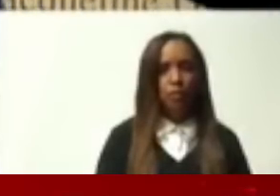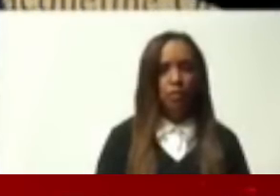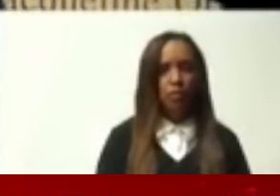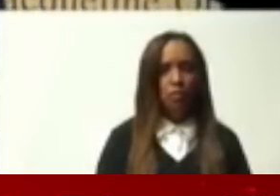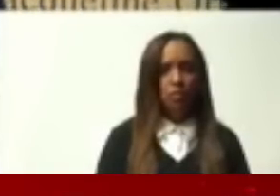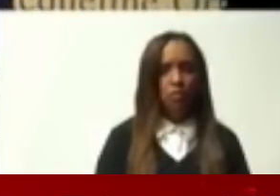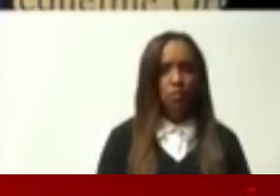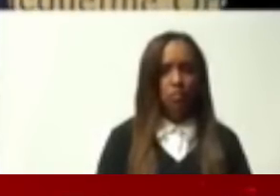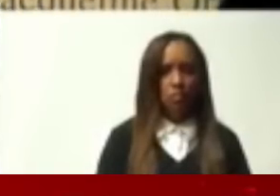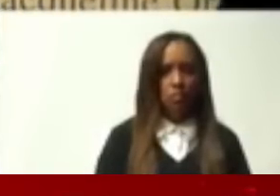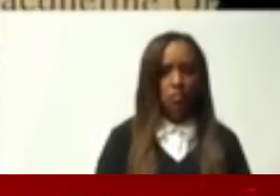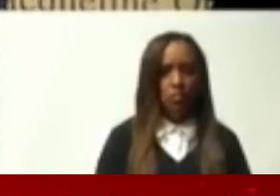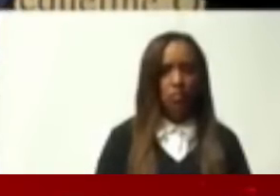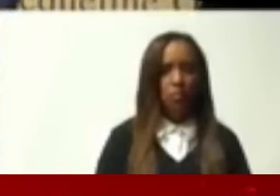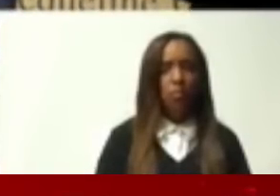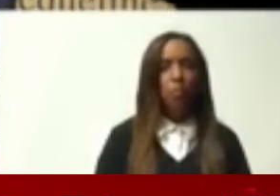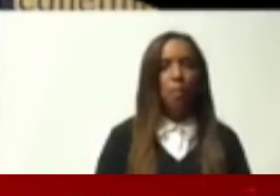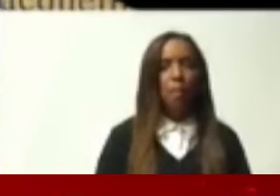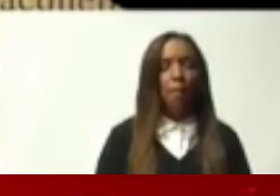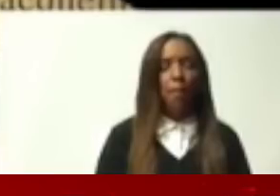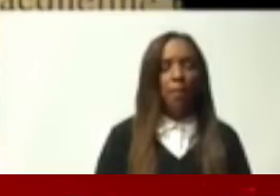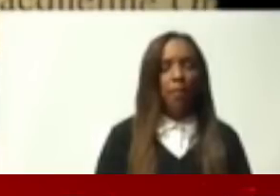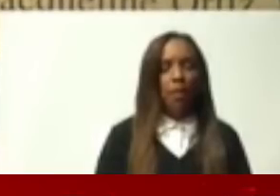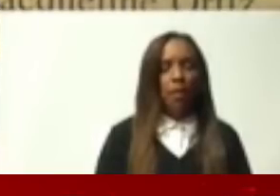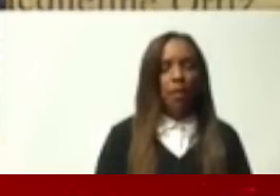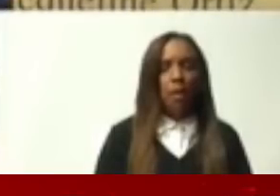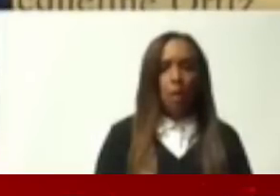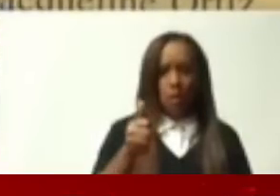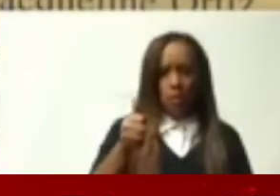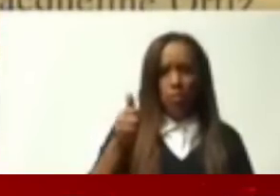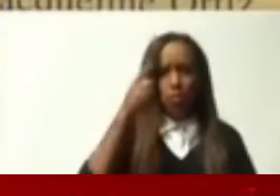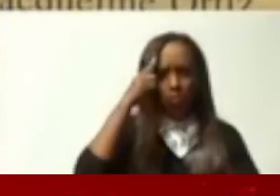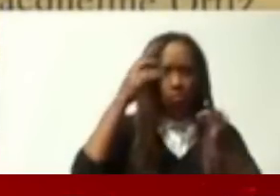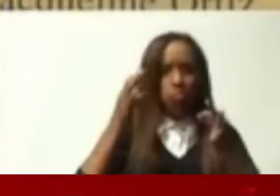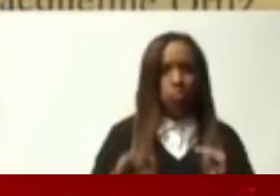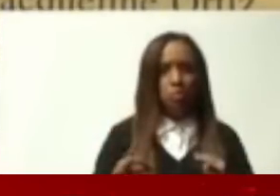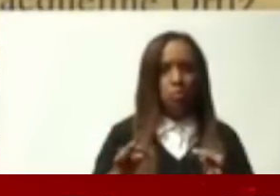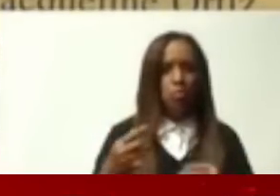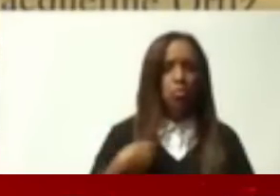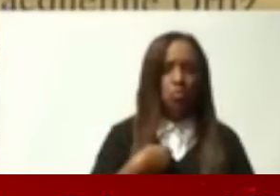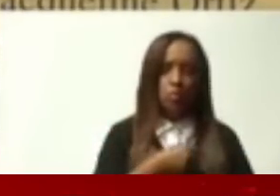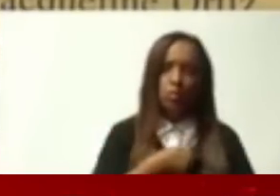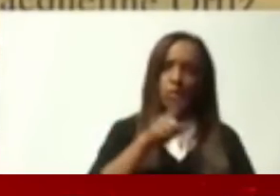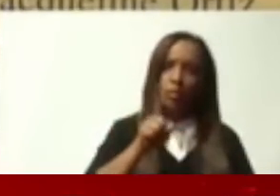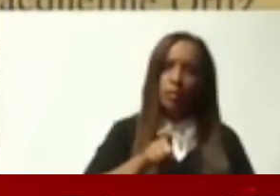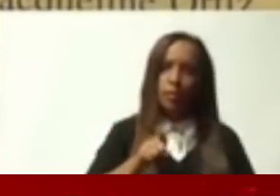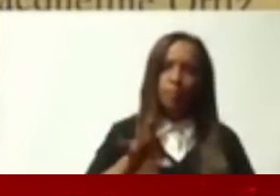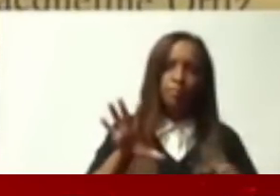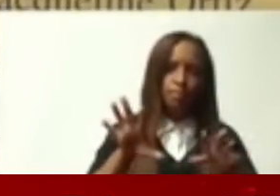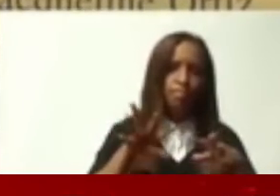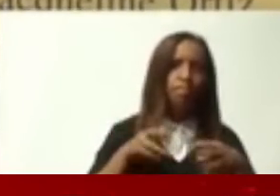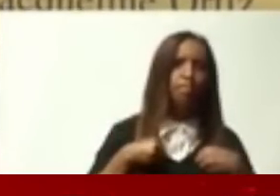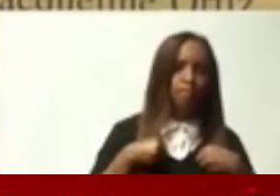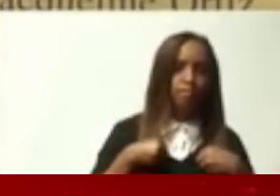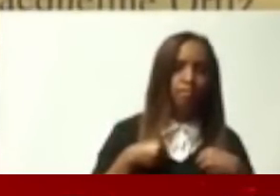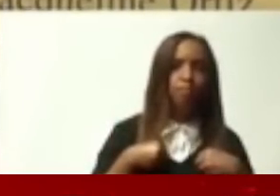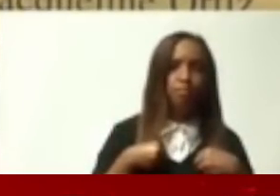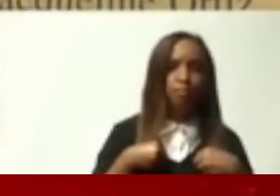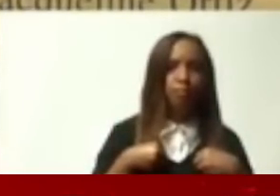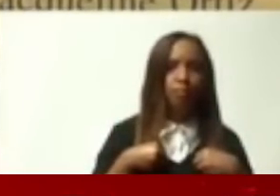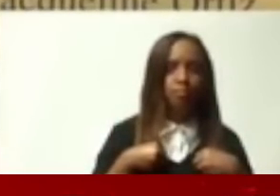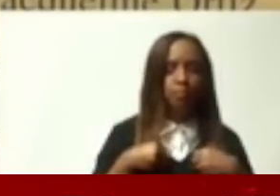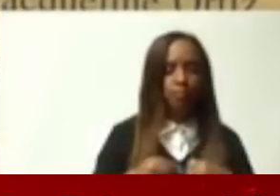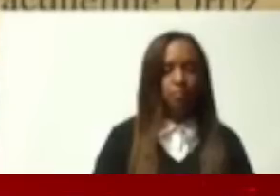pregunta. ¿Dónde está el informe de la comisión que fue apoderada para